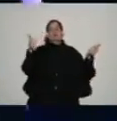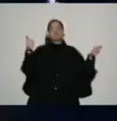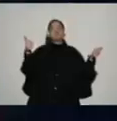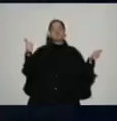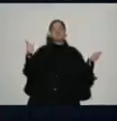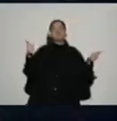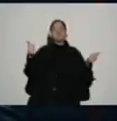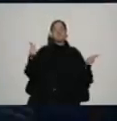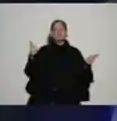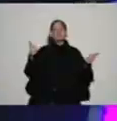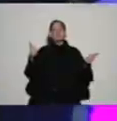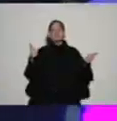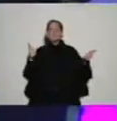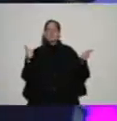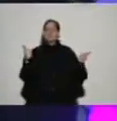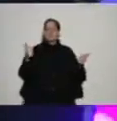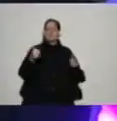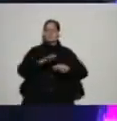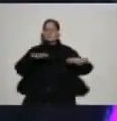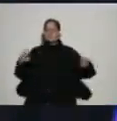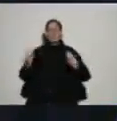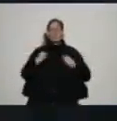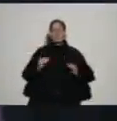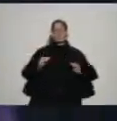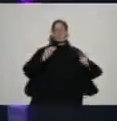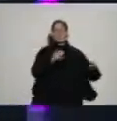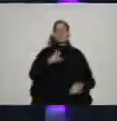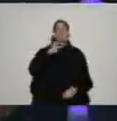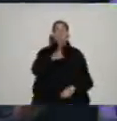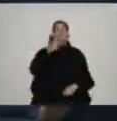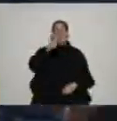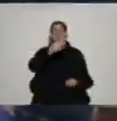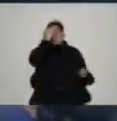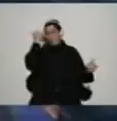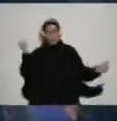igualdad. Le han quitado joder a su vida, calidad y sus derechos olvidan.